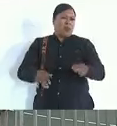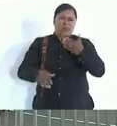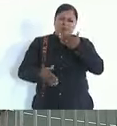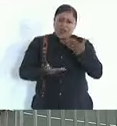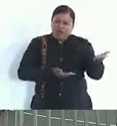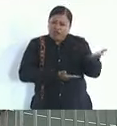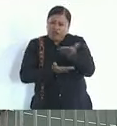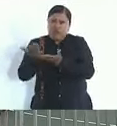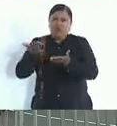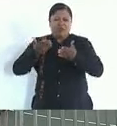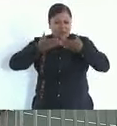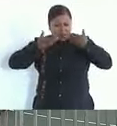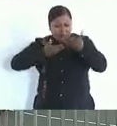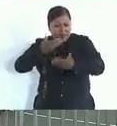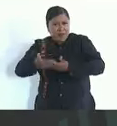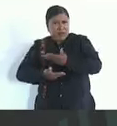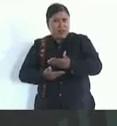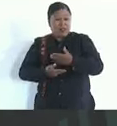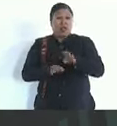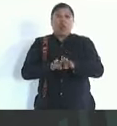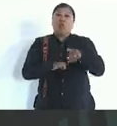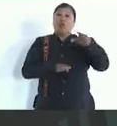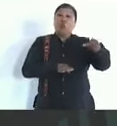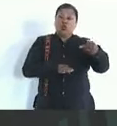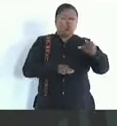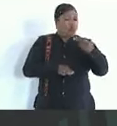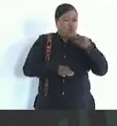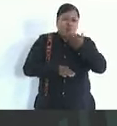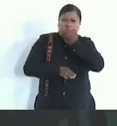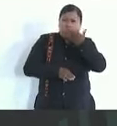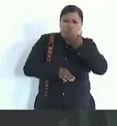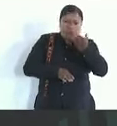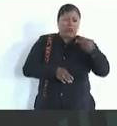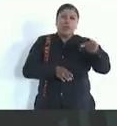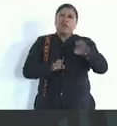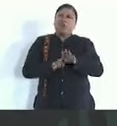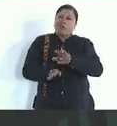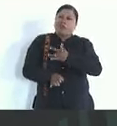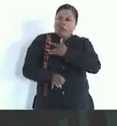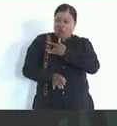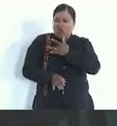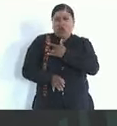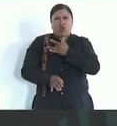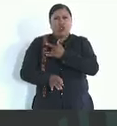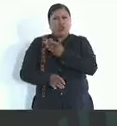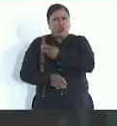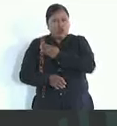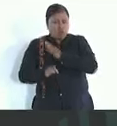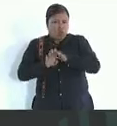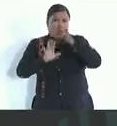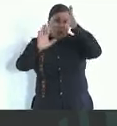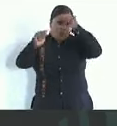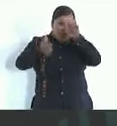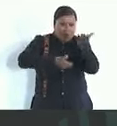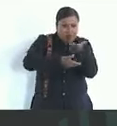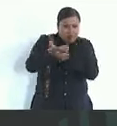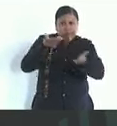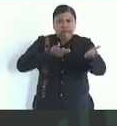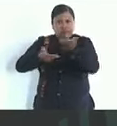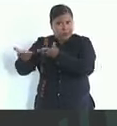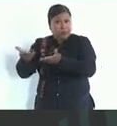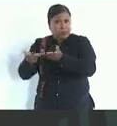y solidaridad. Sus usos y costumbres son muestras de la nobleza que emana de los acuerdos comunes. Aquí,